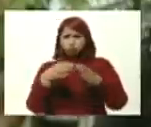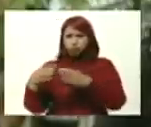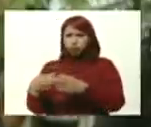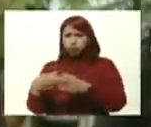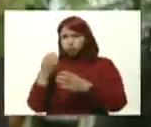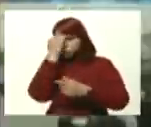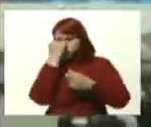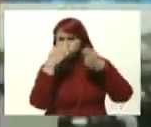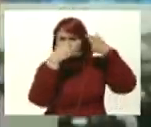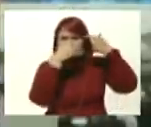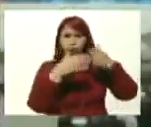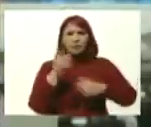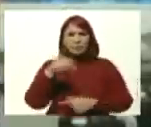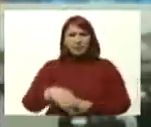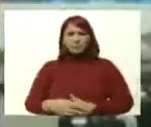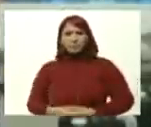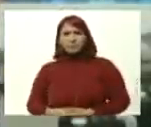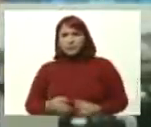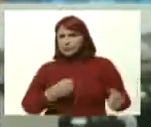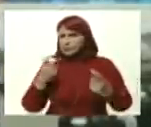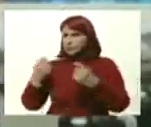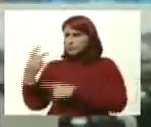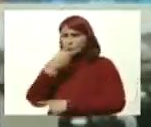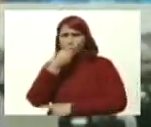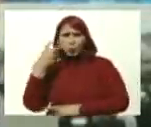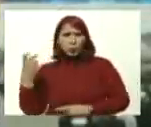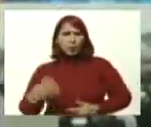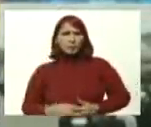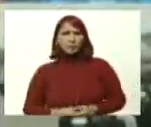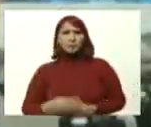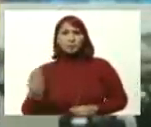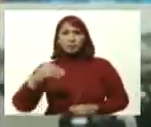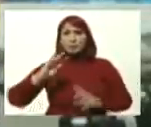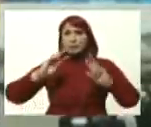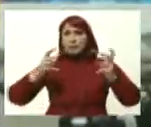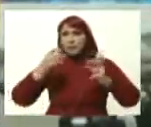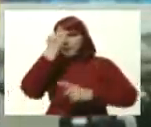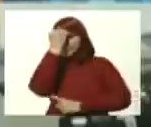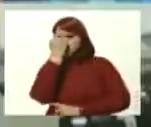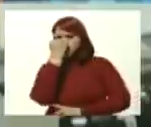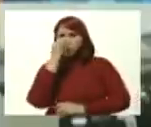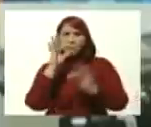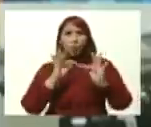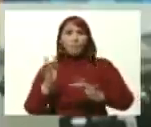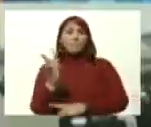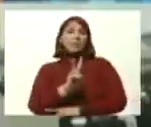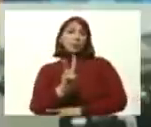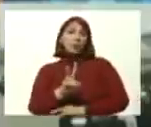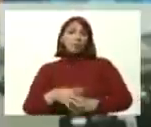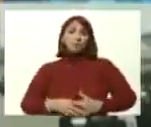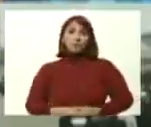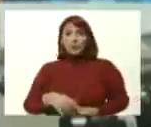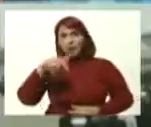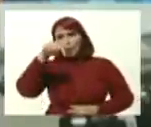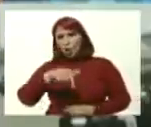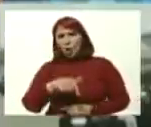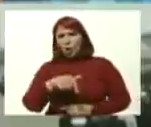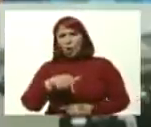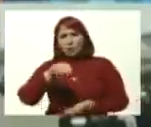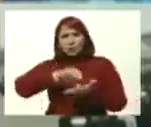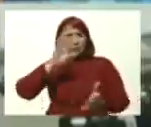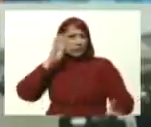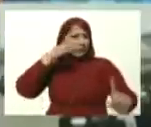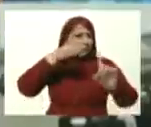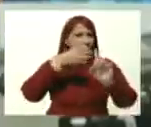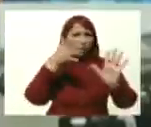militarismo, paramilitarismo, tráfico de drogas e incluso el tema del terrorismo. De manera que Venezuela hoy es el foco